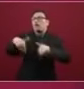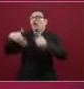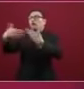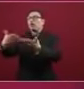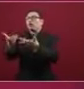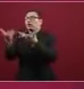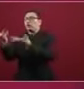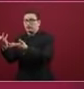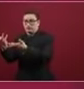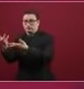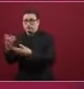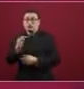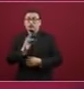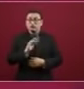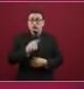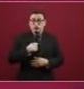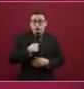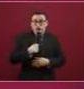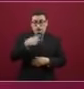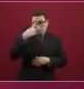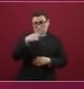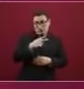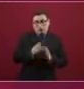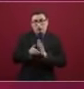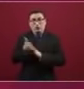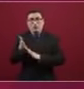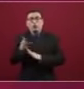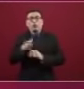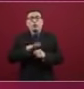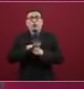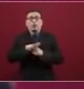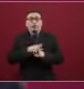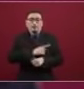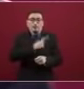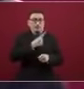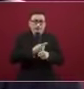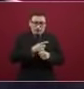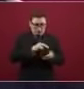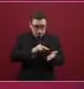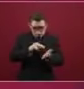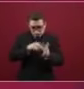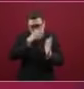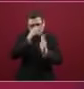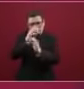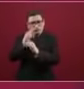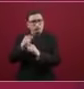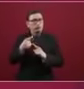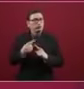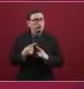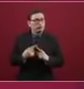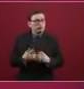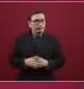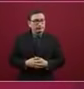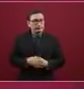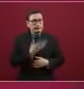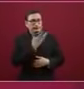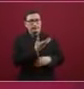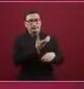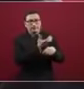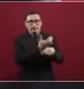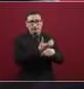de México si se firma un acuerdo bilateral con Estados